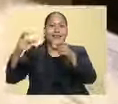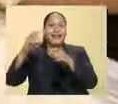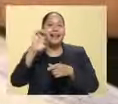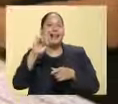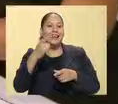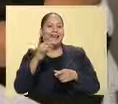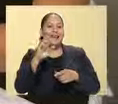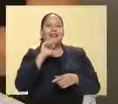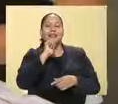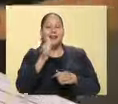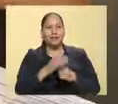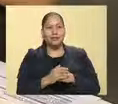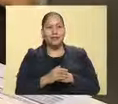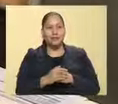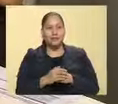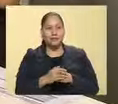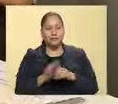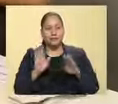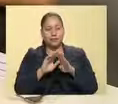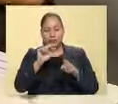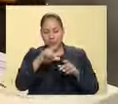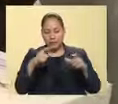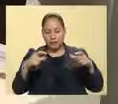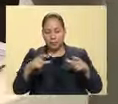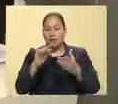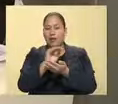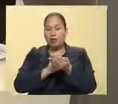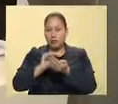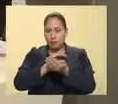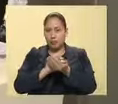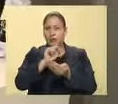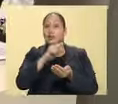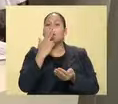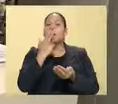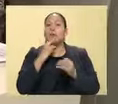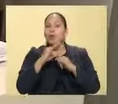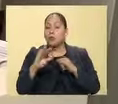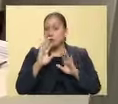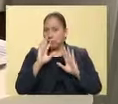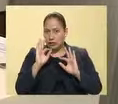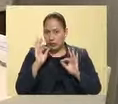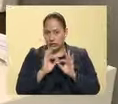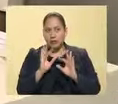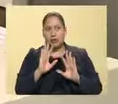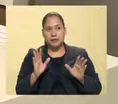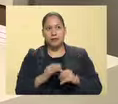tus albóndigas mientras yo termino el postre. Sí.